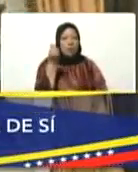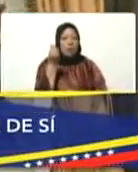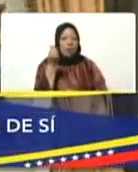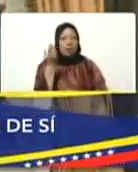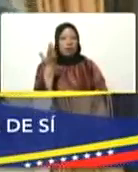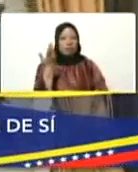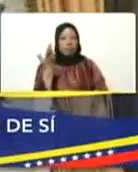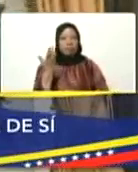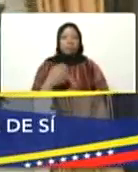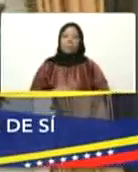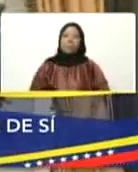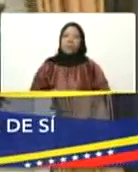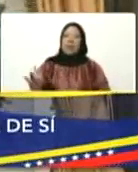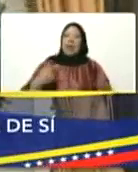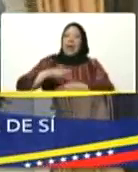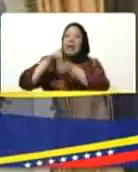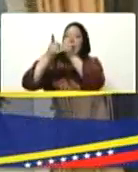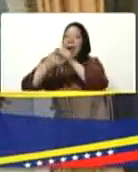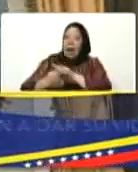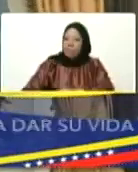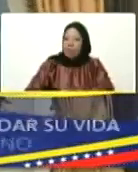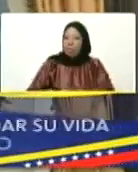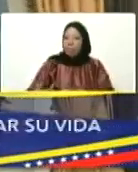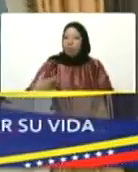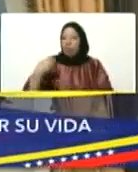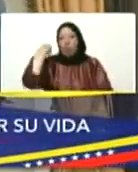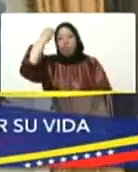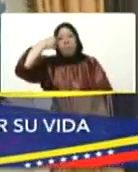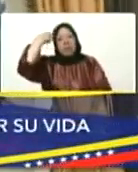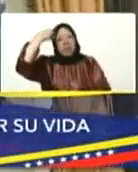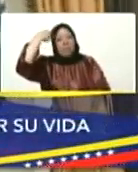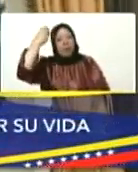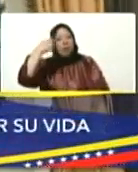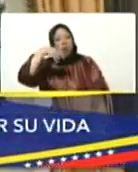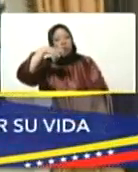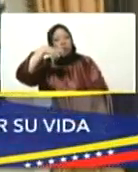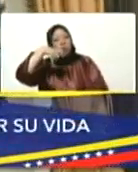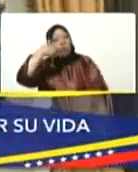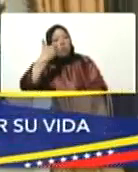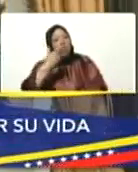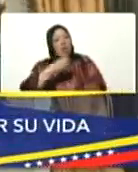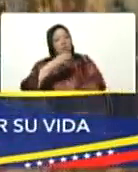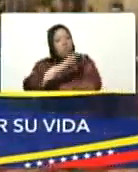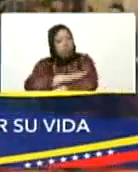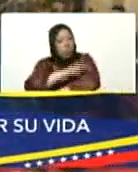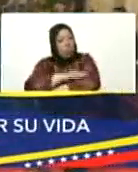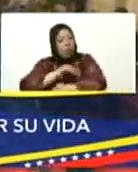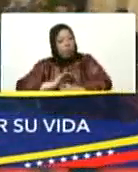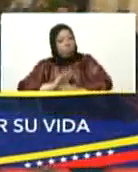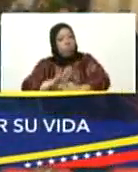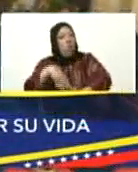hacer, convertir el pensamiento y la palabra en hecho concreto.